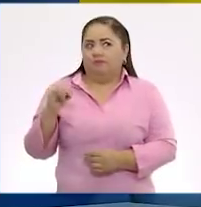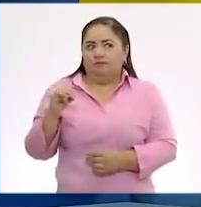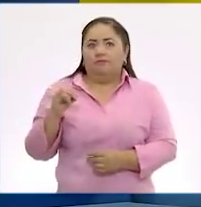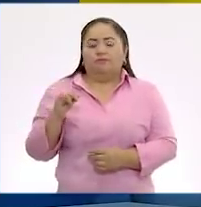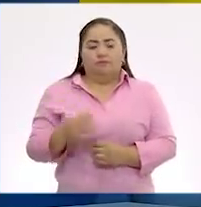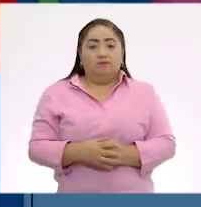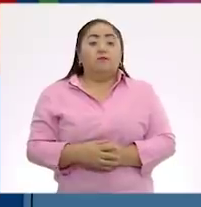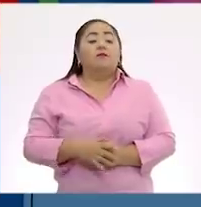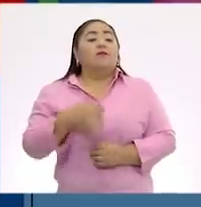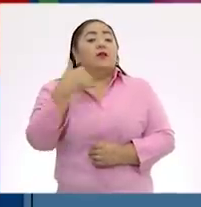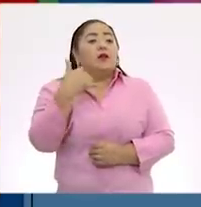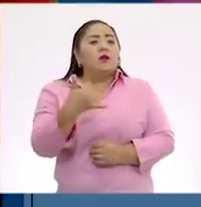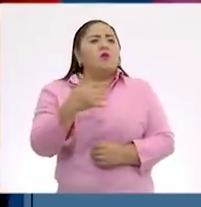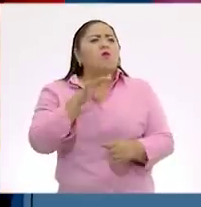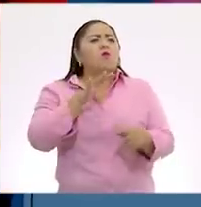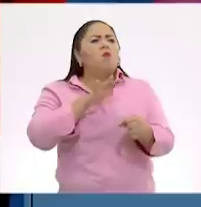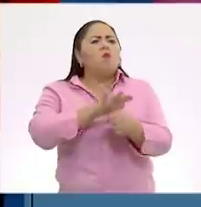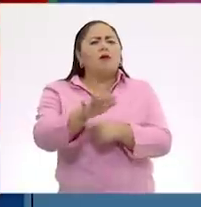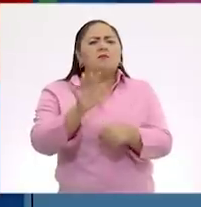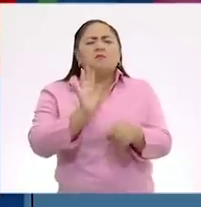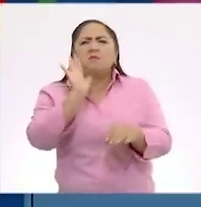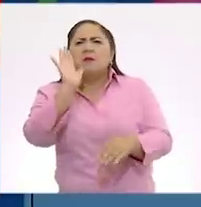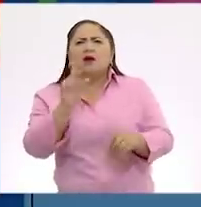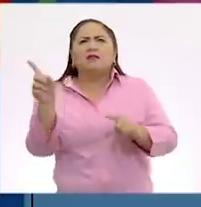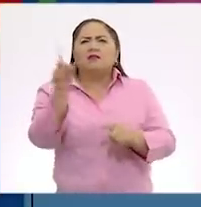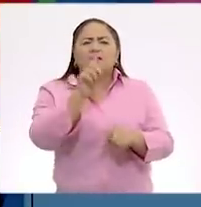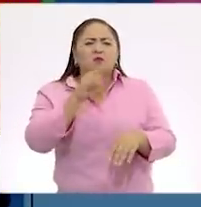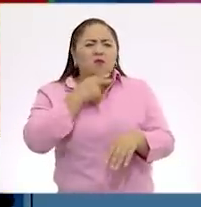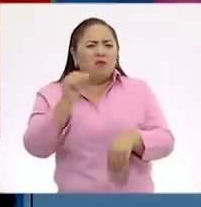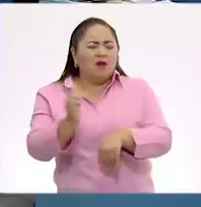¿Y a cuál se parece el del artista?